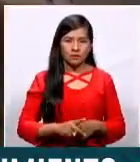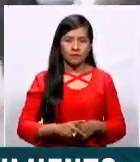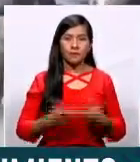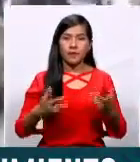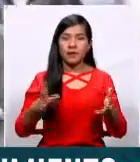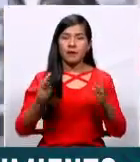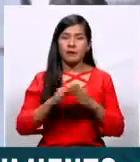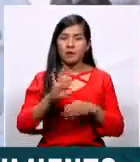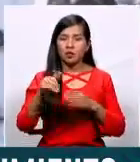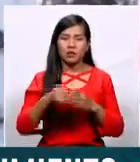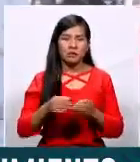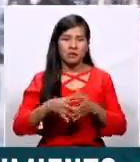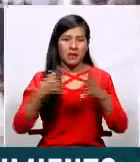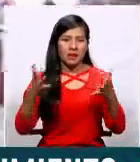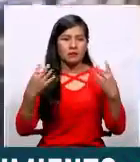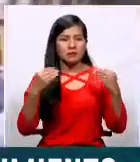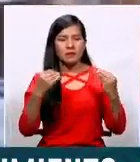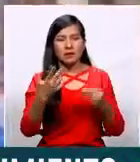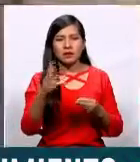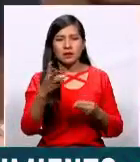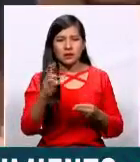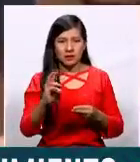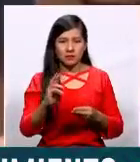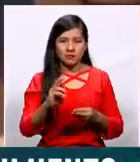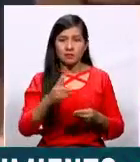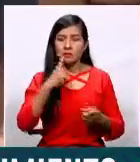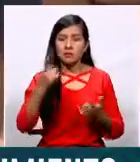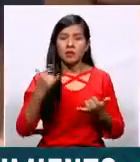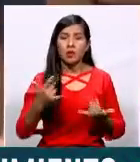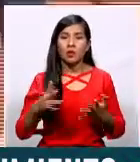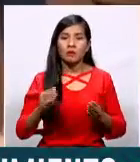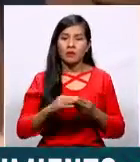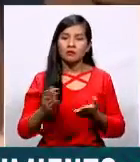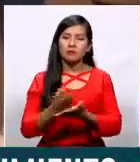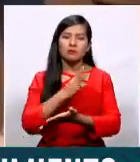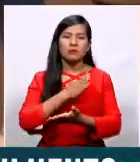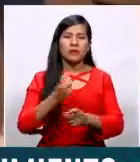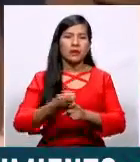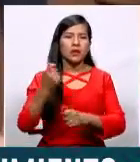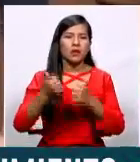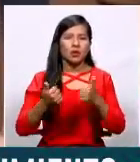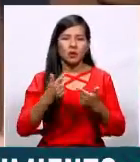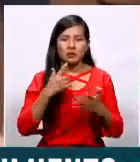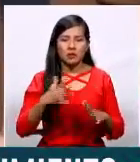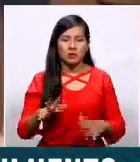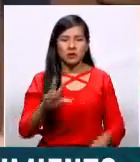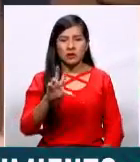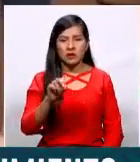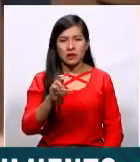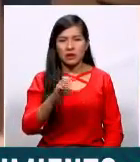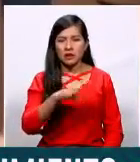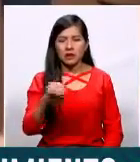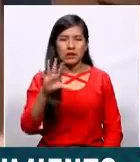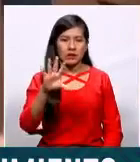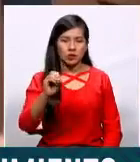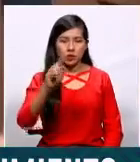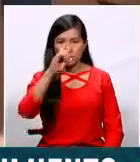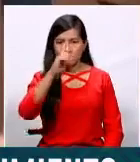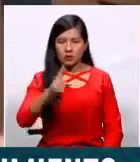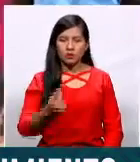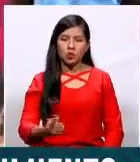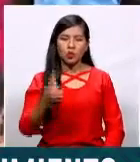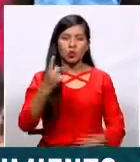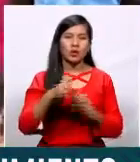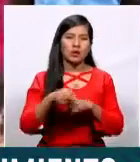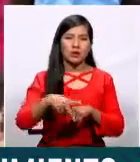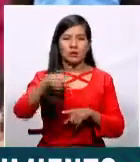que venderán al por mayor a 16 bolivianos. Toda vez de que el margen de ganancia es entre 30 y 50 centavos por kilo de